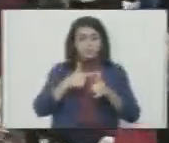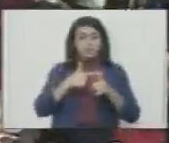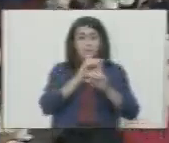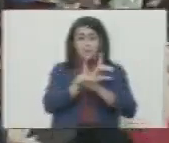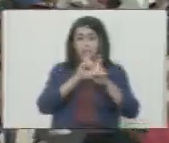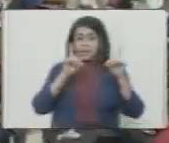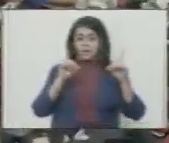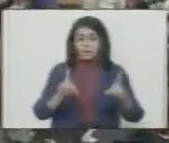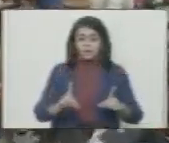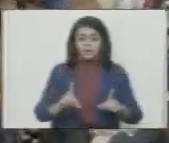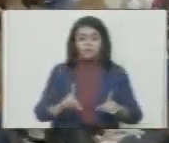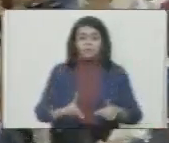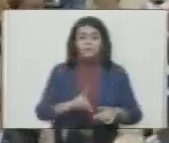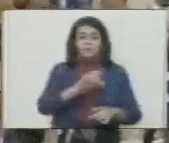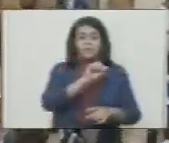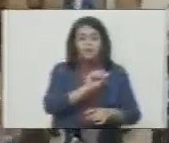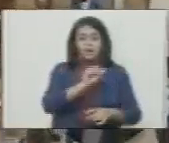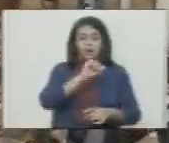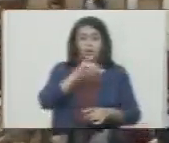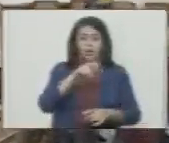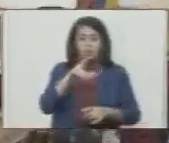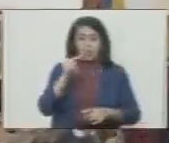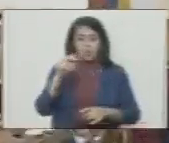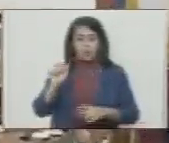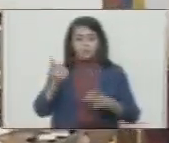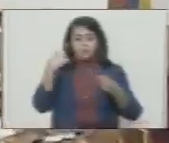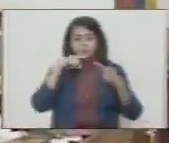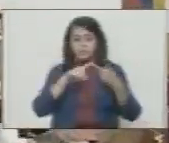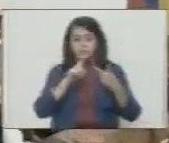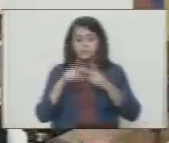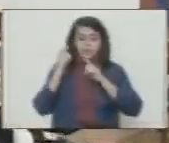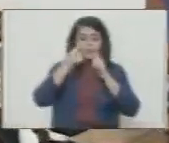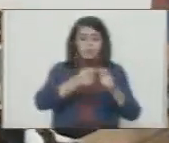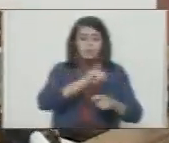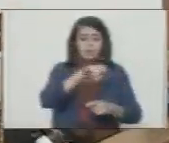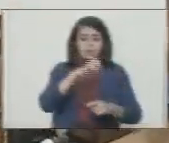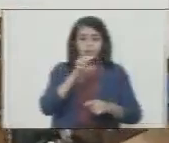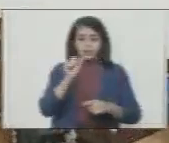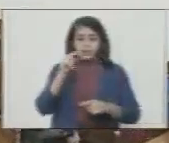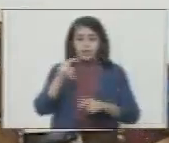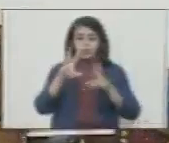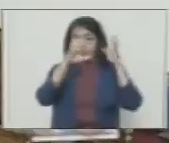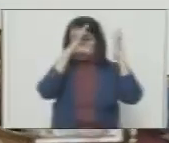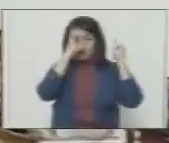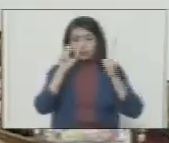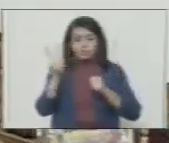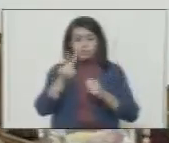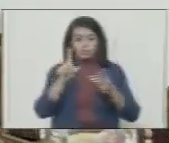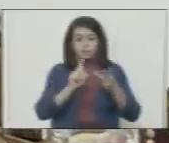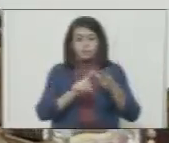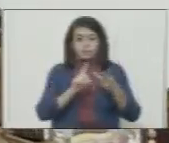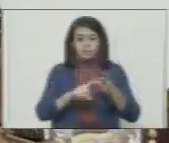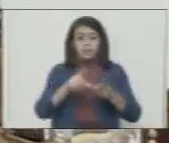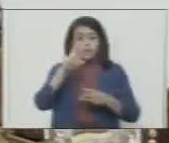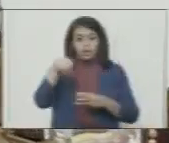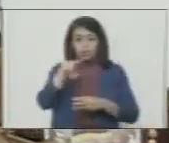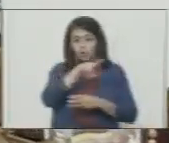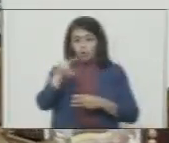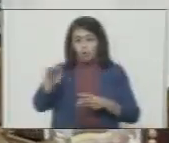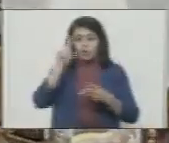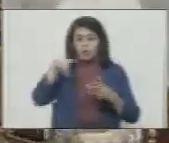Argentina Democrática y Popular a Juan Arias. También se acaba de designar a Ian Carlos Torres como nuevo embajador de Venezuela ante la